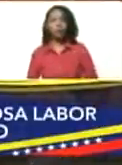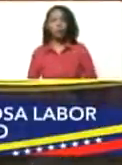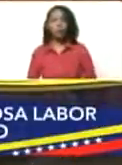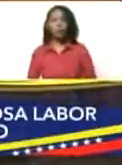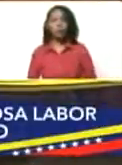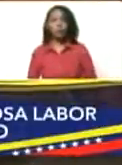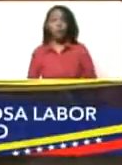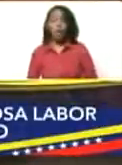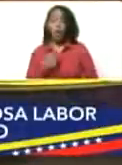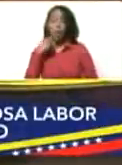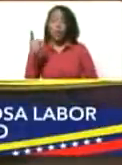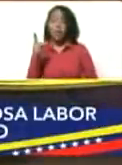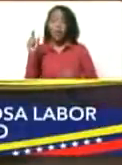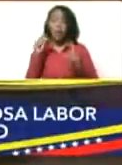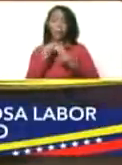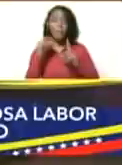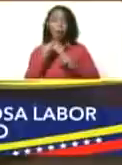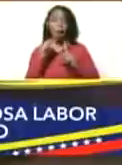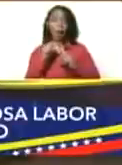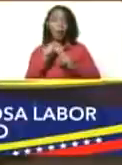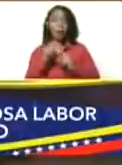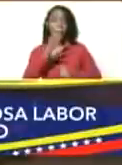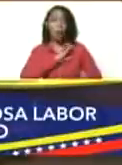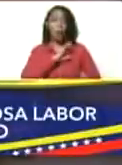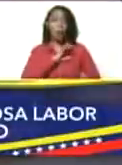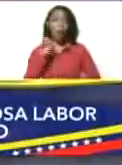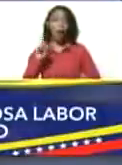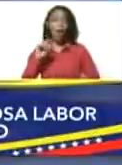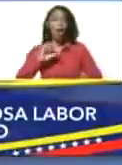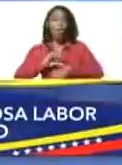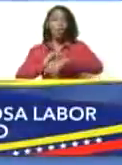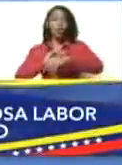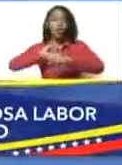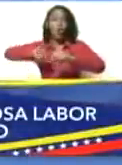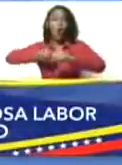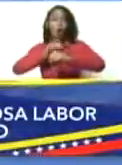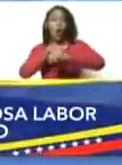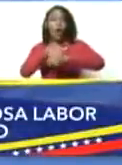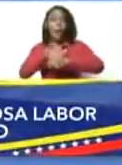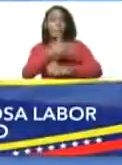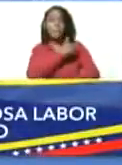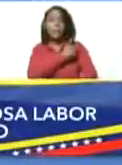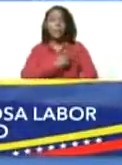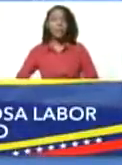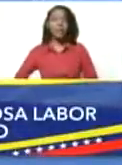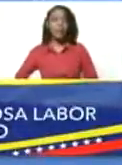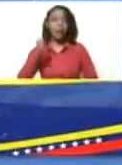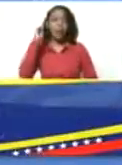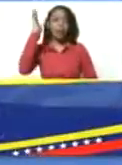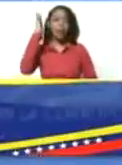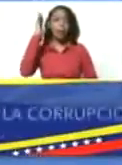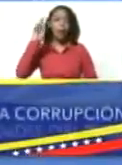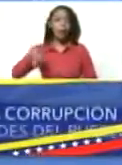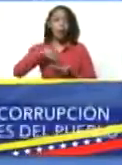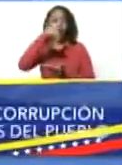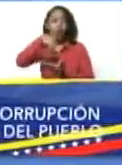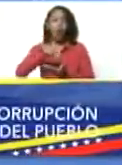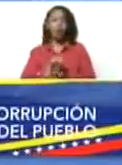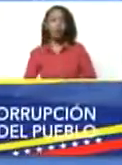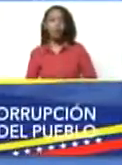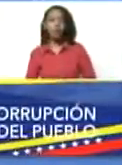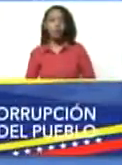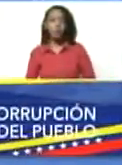Lo decía en sus palabras el doctor Jorge Rodríguez, presidente de la Asamblea Nacional,